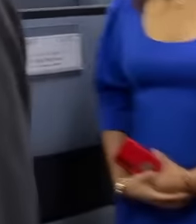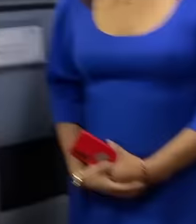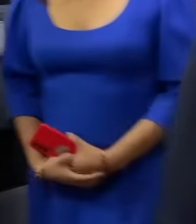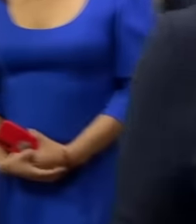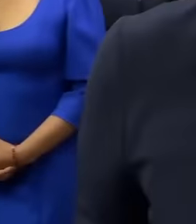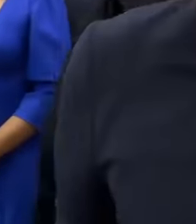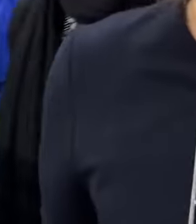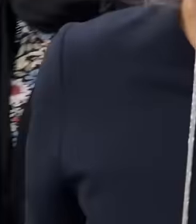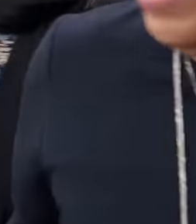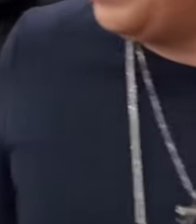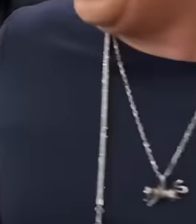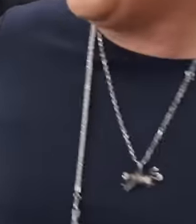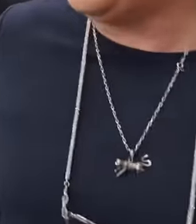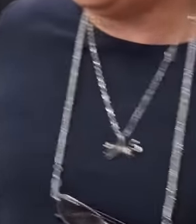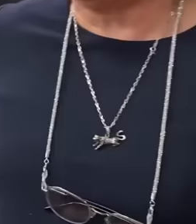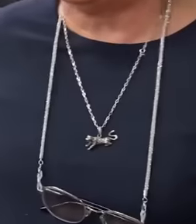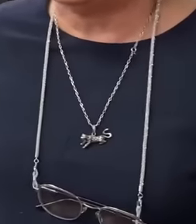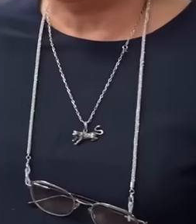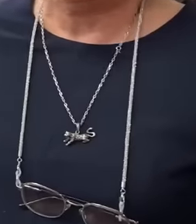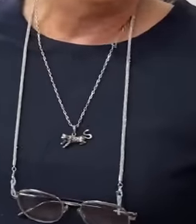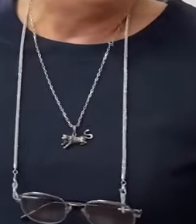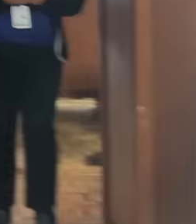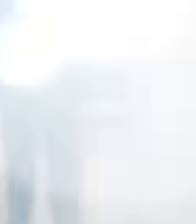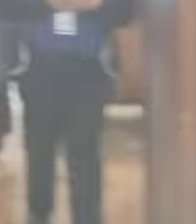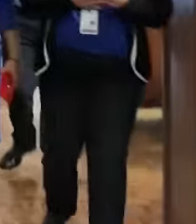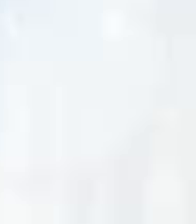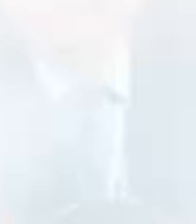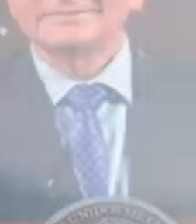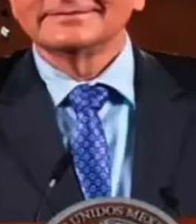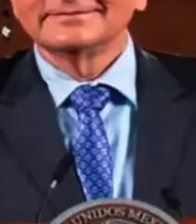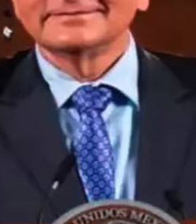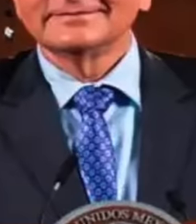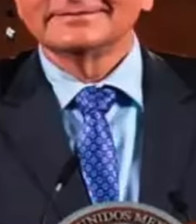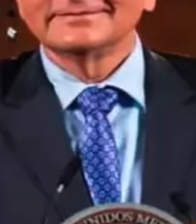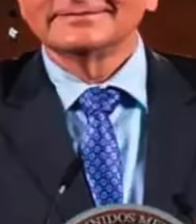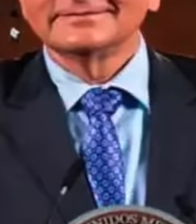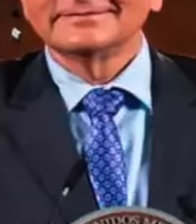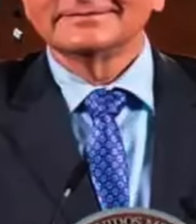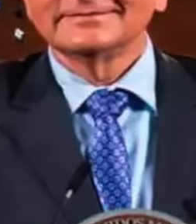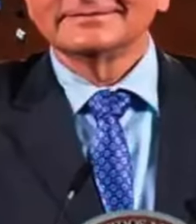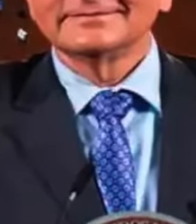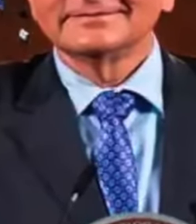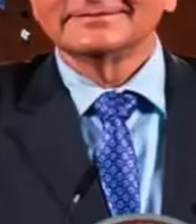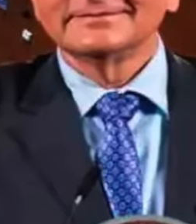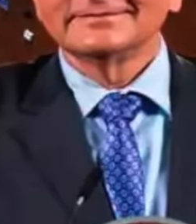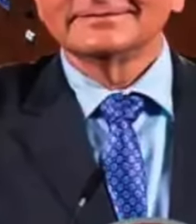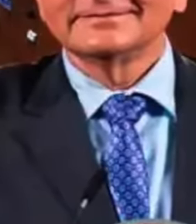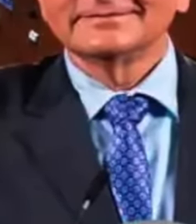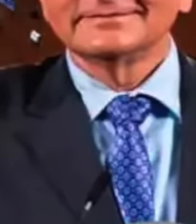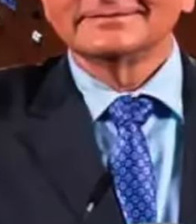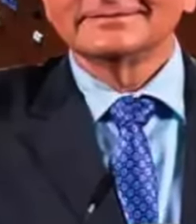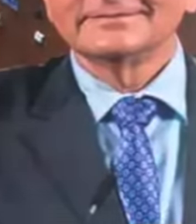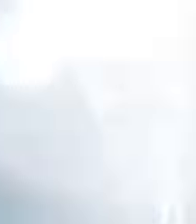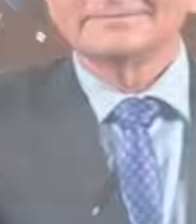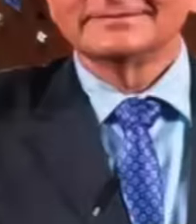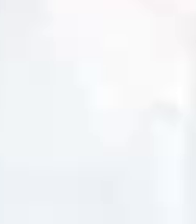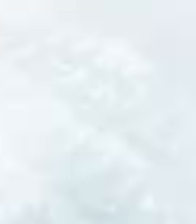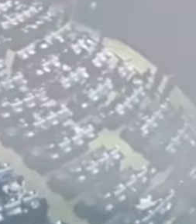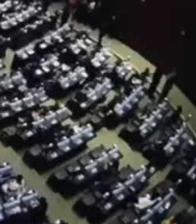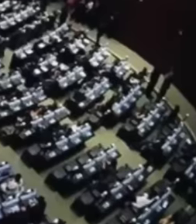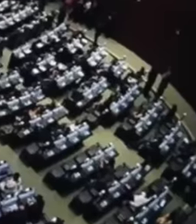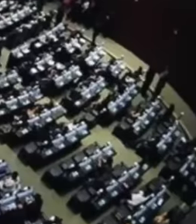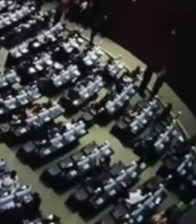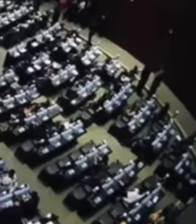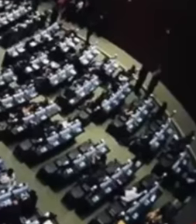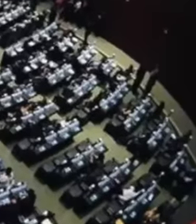oro. Hoy, con la conformación de la Cámara de Senadores y de Diputados, en su mayoría de legisladores